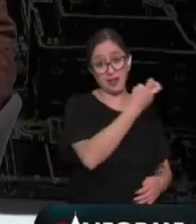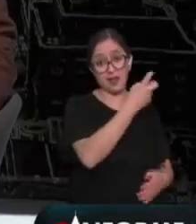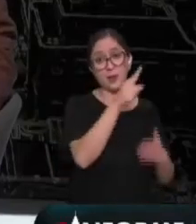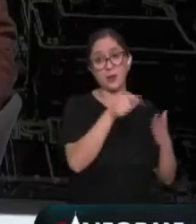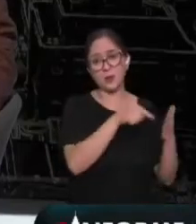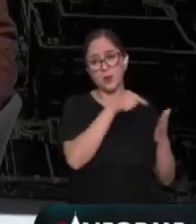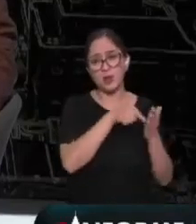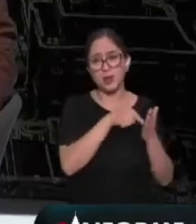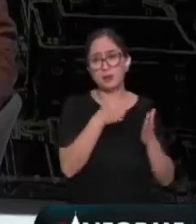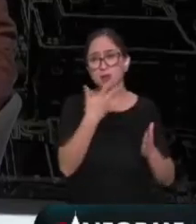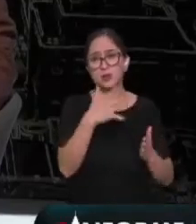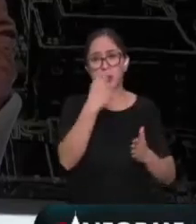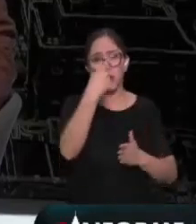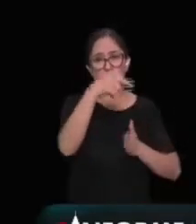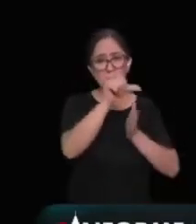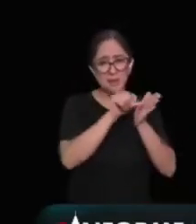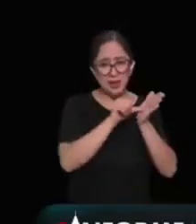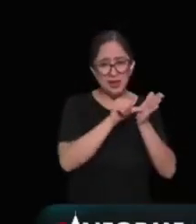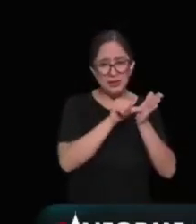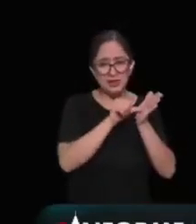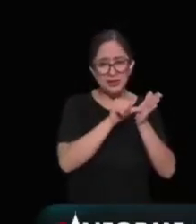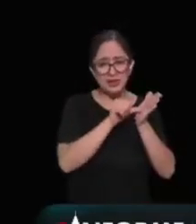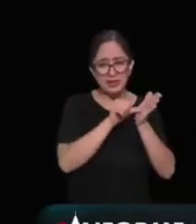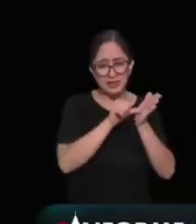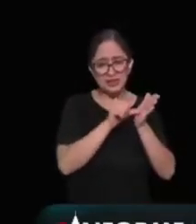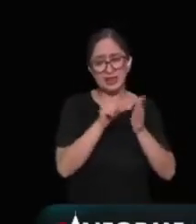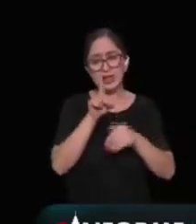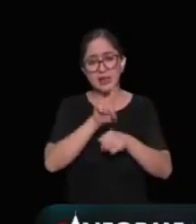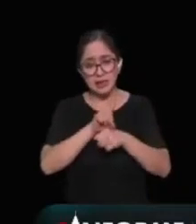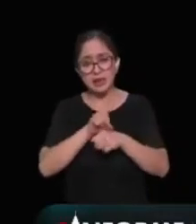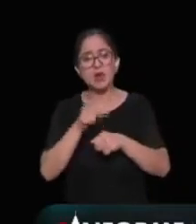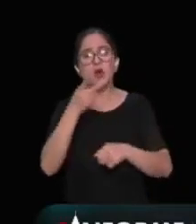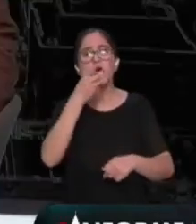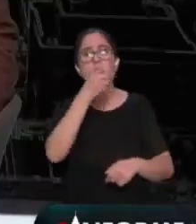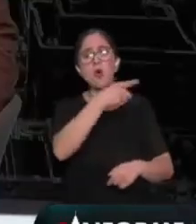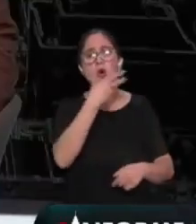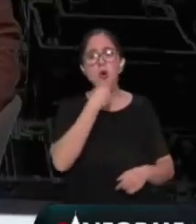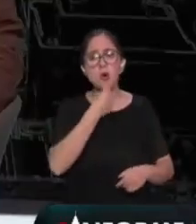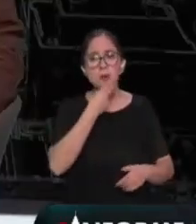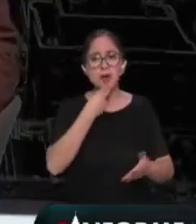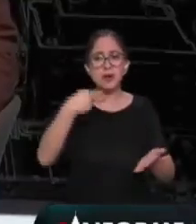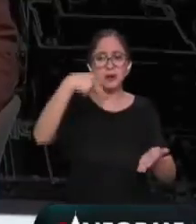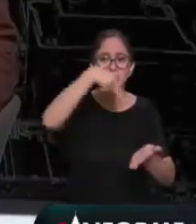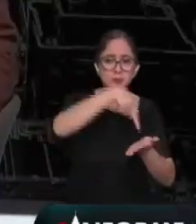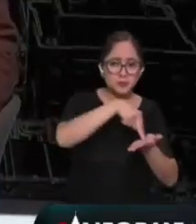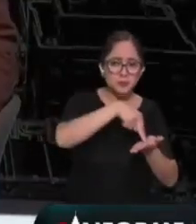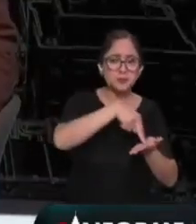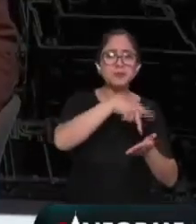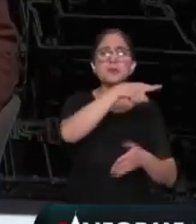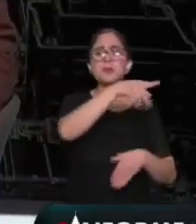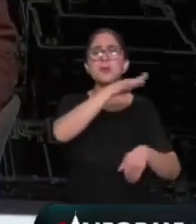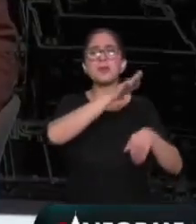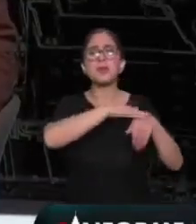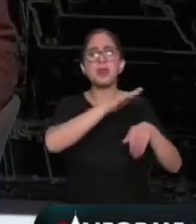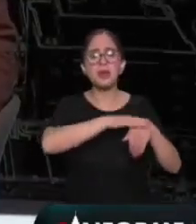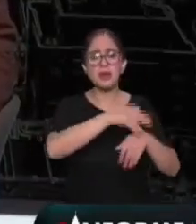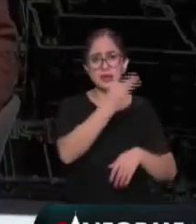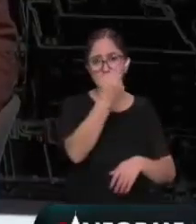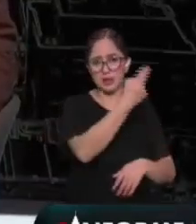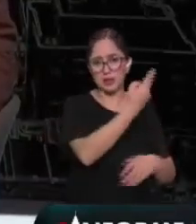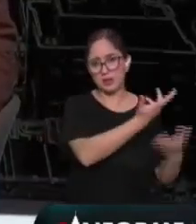un mes y días llegaron 3 hombres, donde le mandaron llamar a una